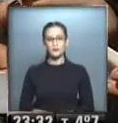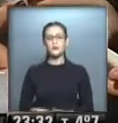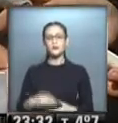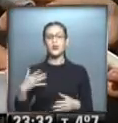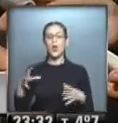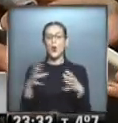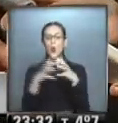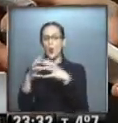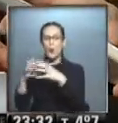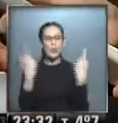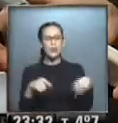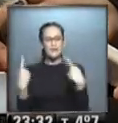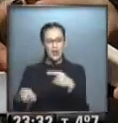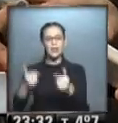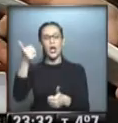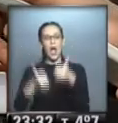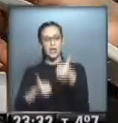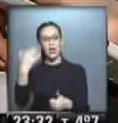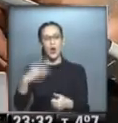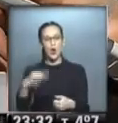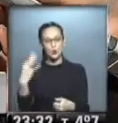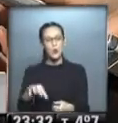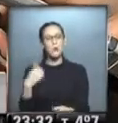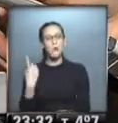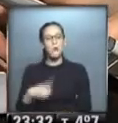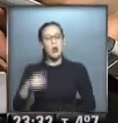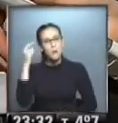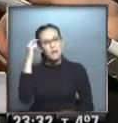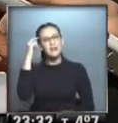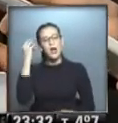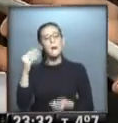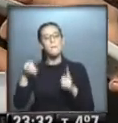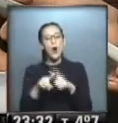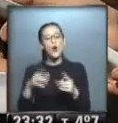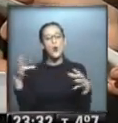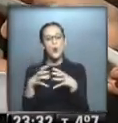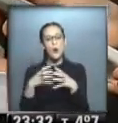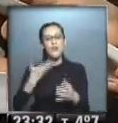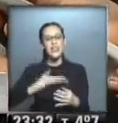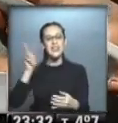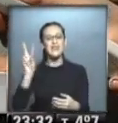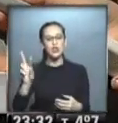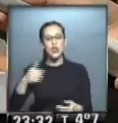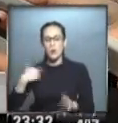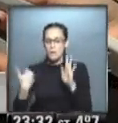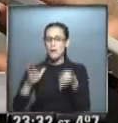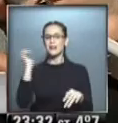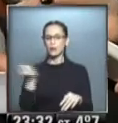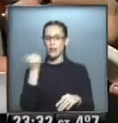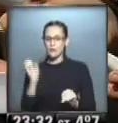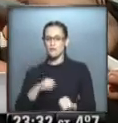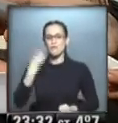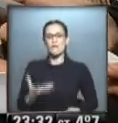octubre, pero estamos seguros que el acompañamiento de la Ciudad de Buenos Aires hacia Cristina es mayor aún. Estamos seguros que todavía hay muchos votos que